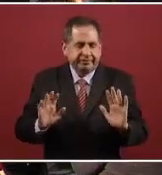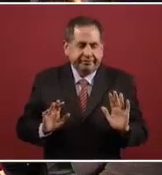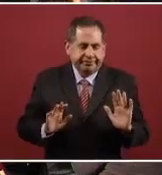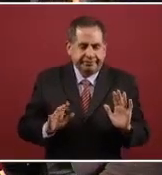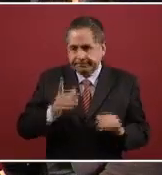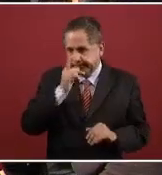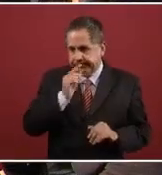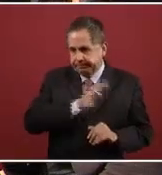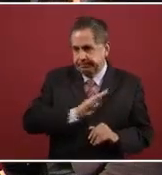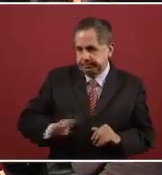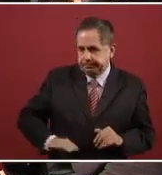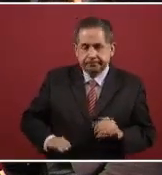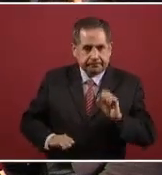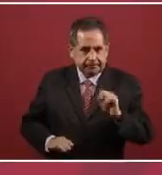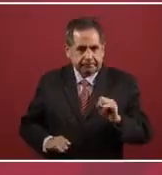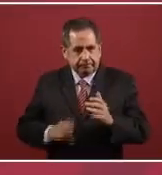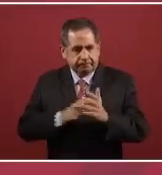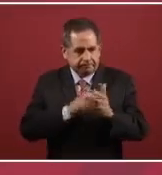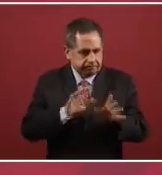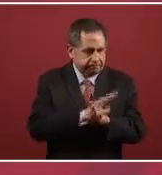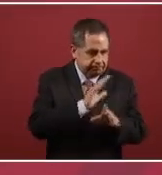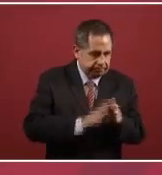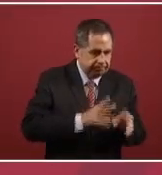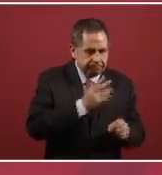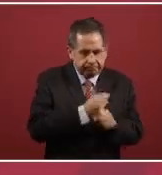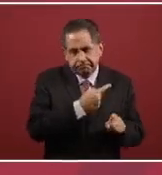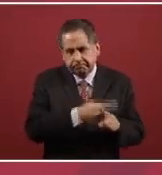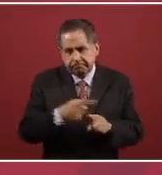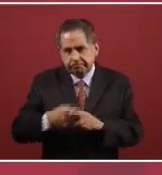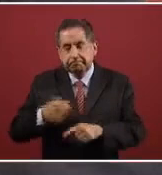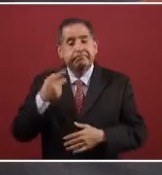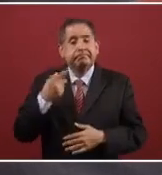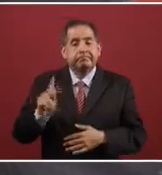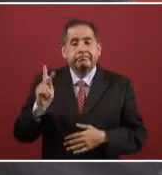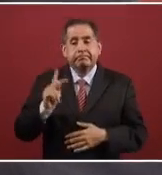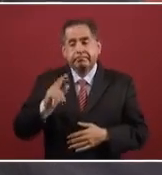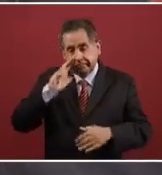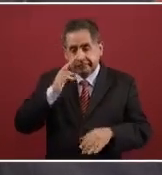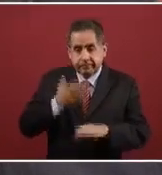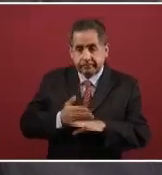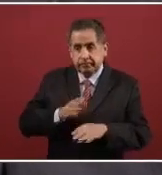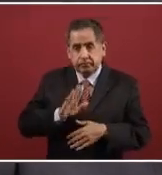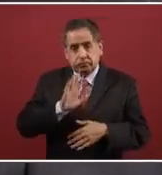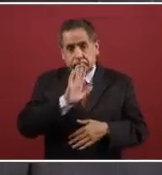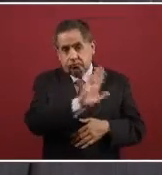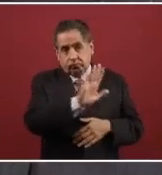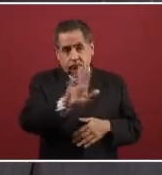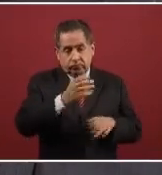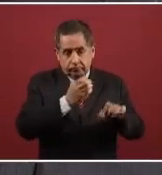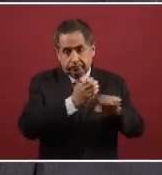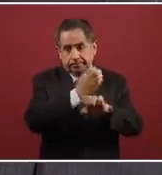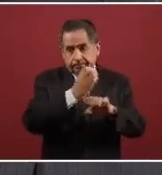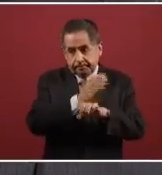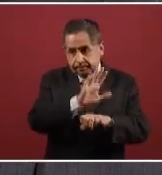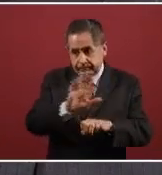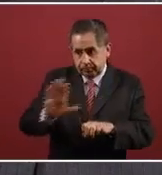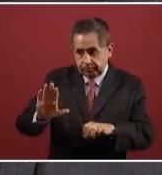municipales, depurarlas, limpiarlas, pero eso corresponde a autoridades locales.